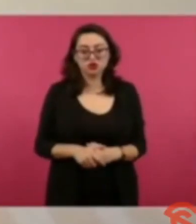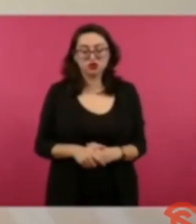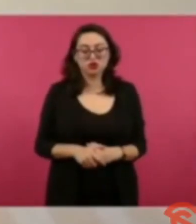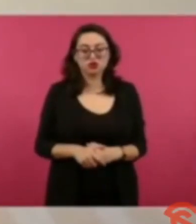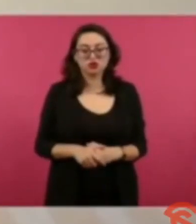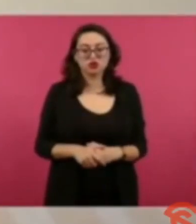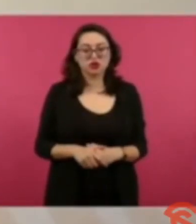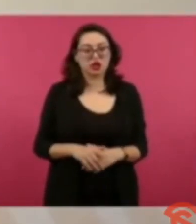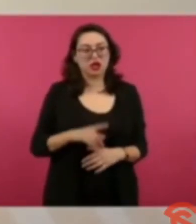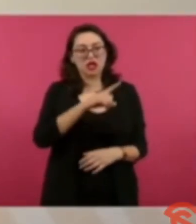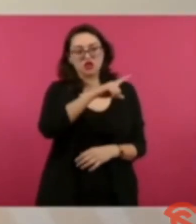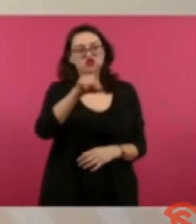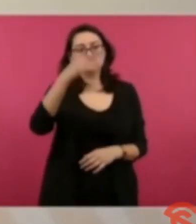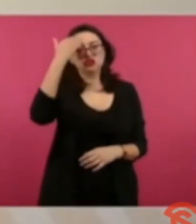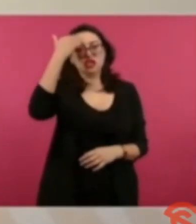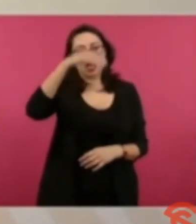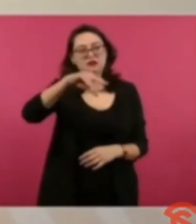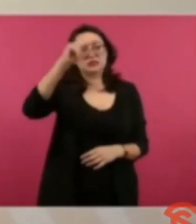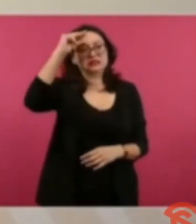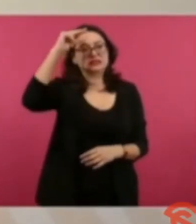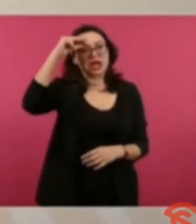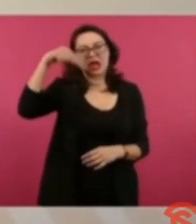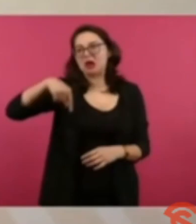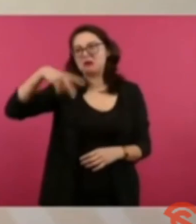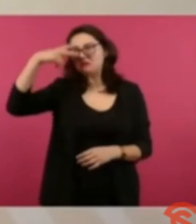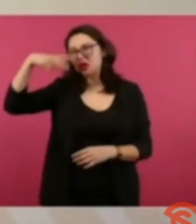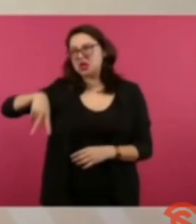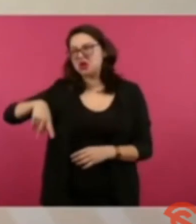los extranjeros que los mexicanos.